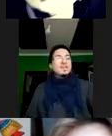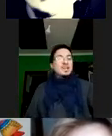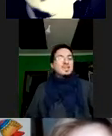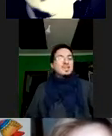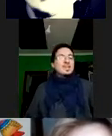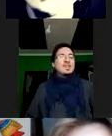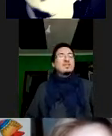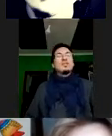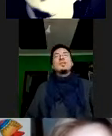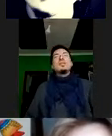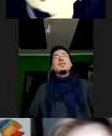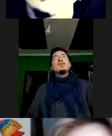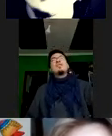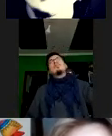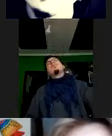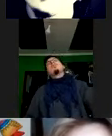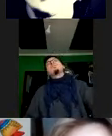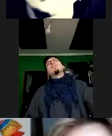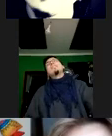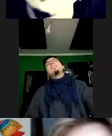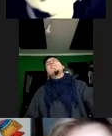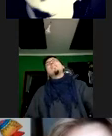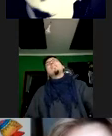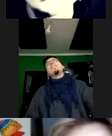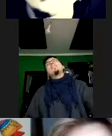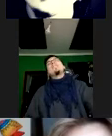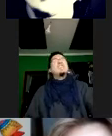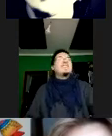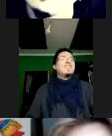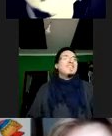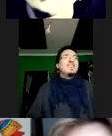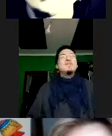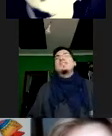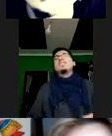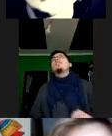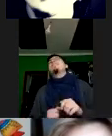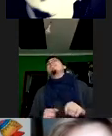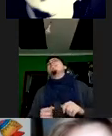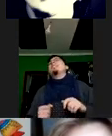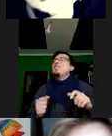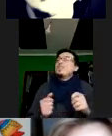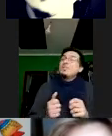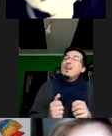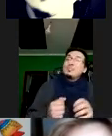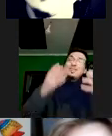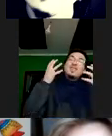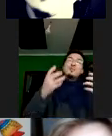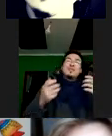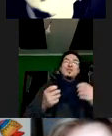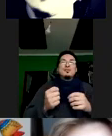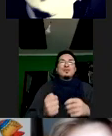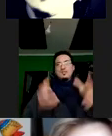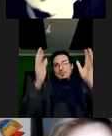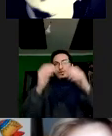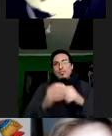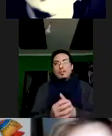Parece que están descansando, solamente me están escuchando, están ahí con los ojos cerraditos, ahí. Y parece que no quieren ni siquiera ver el celular porque tiene mucha